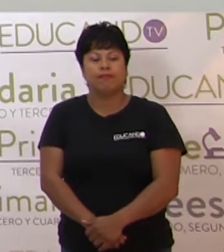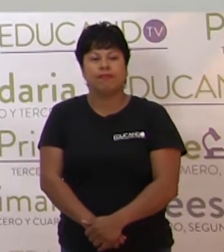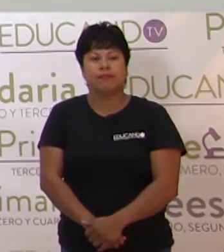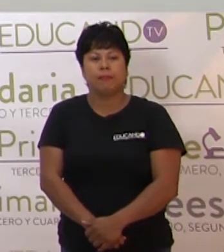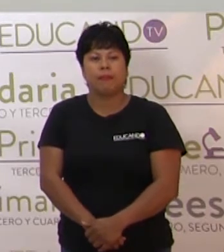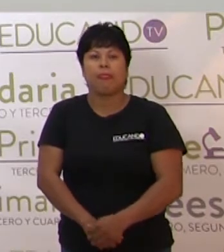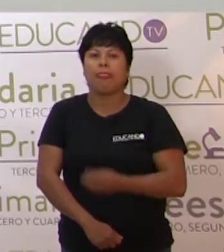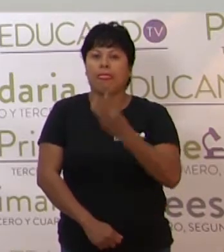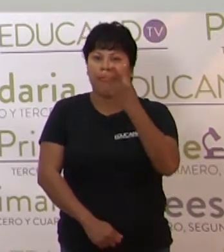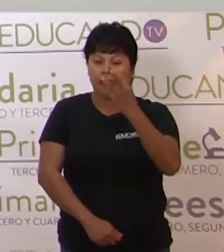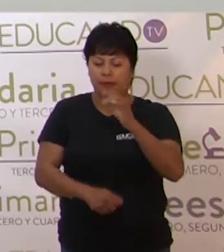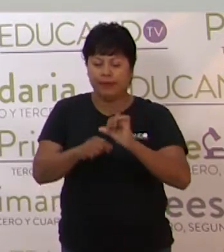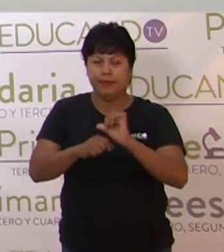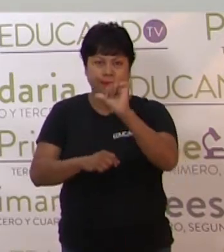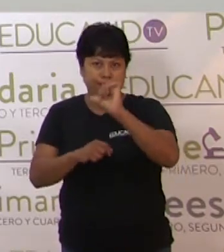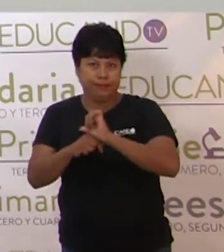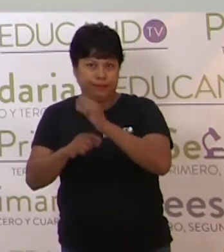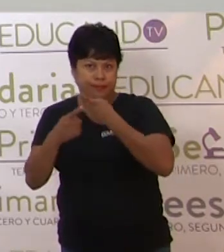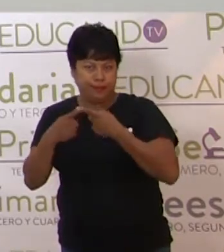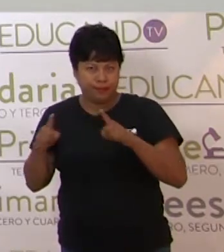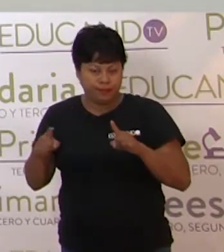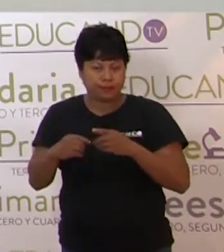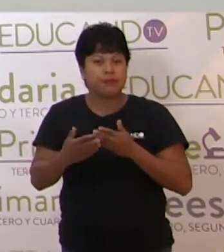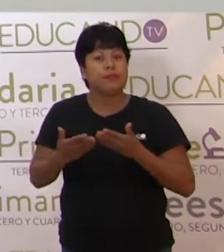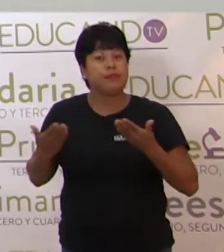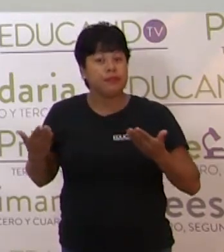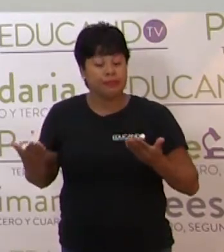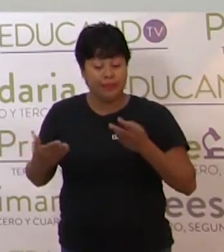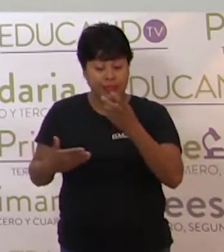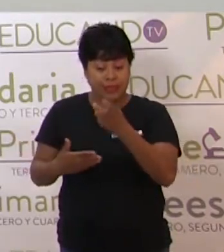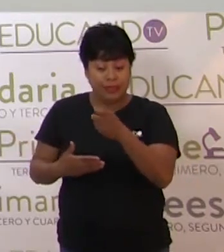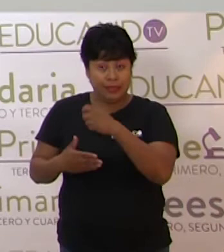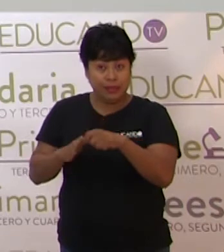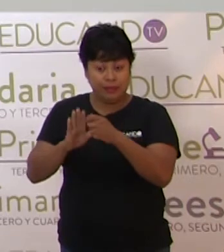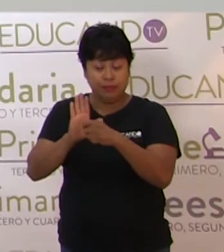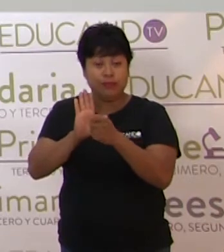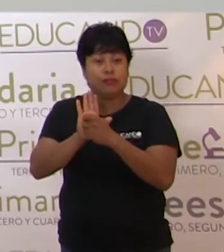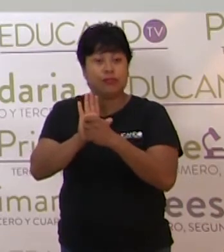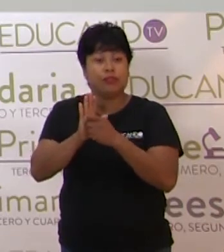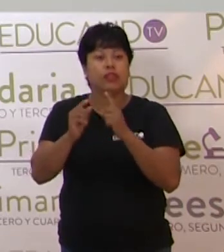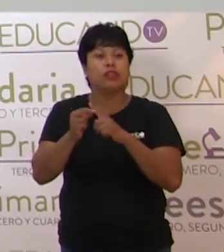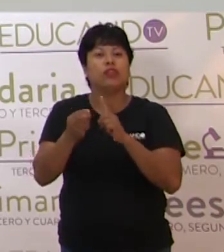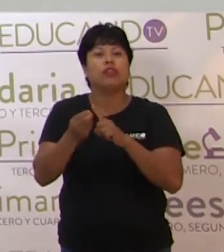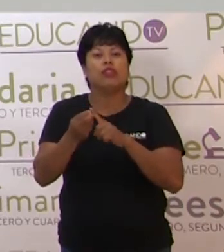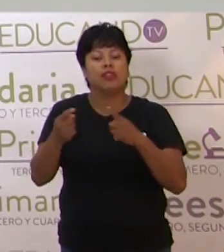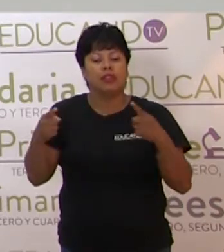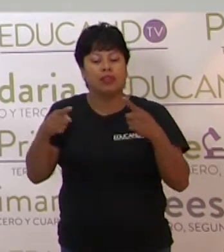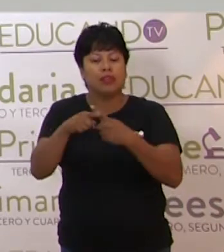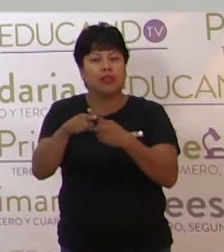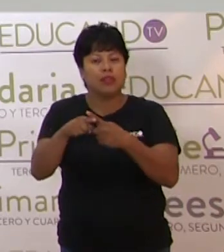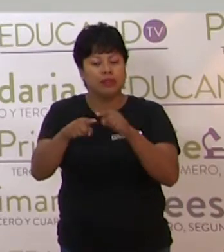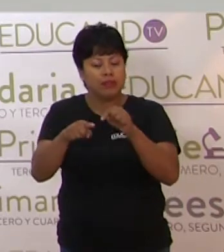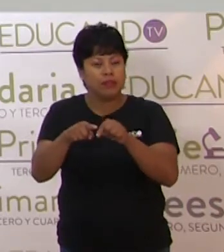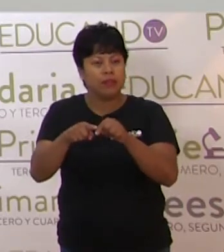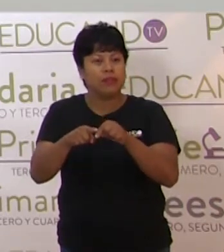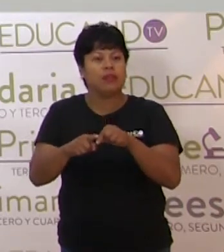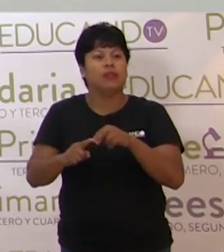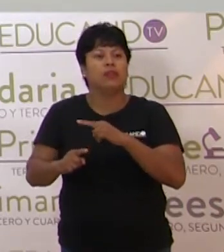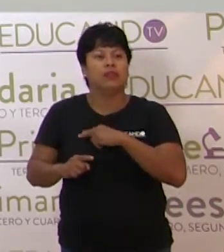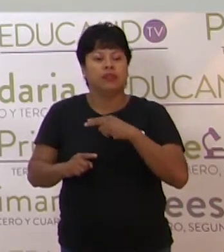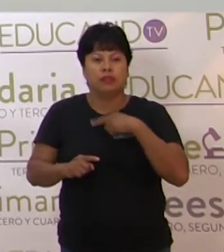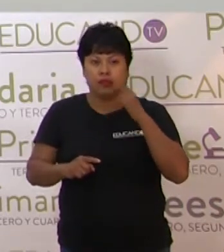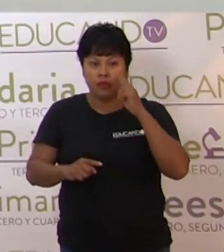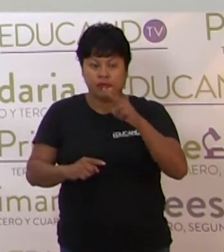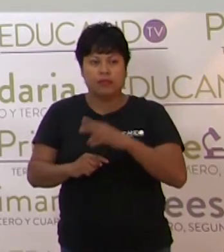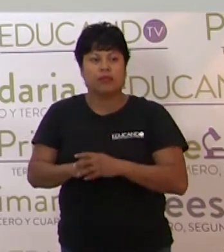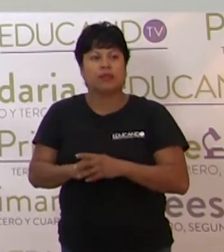las tres alturas ahora este punto donde se intersectan vamos a ponerle esto aquí para que